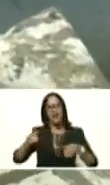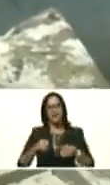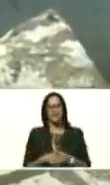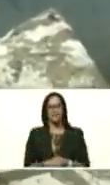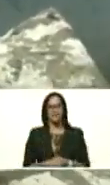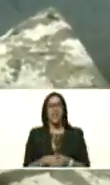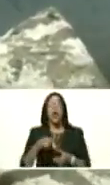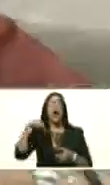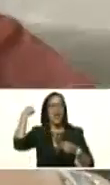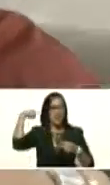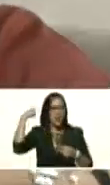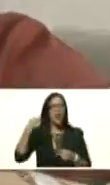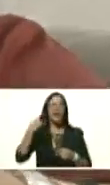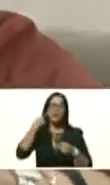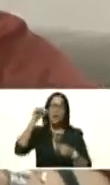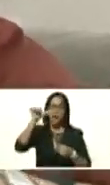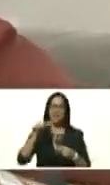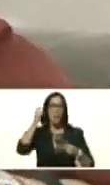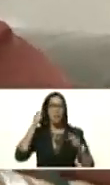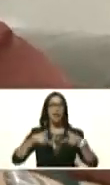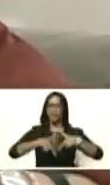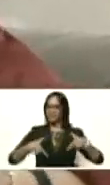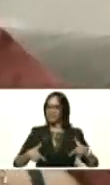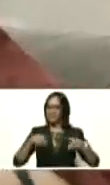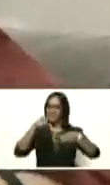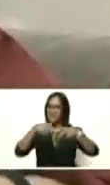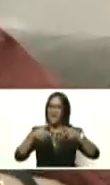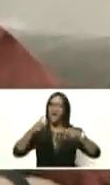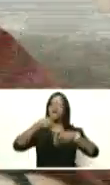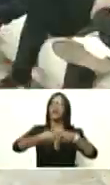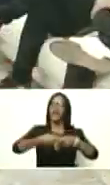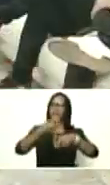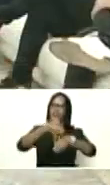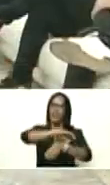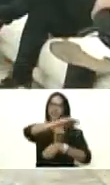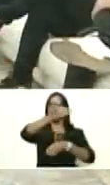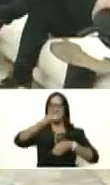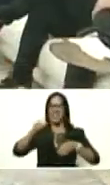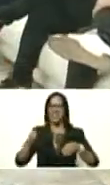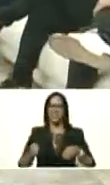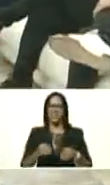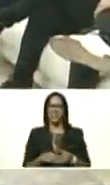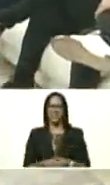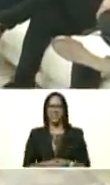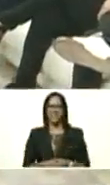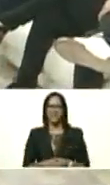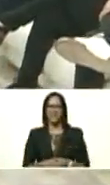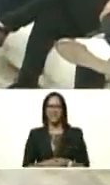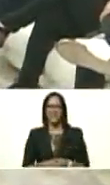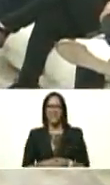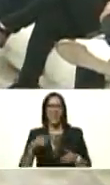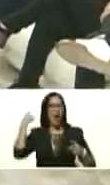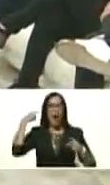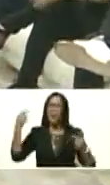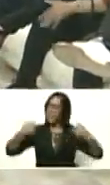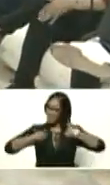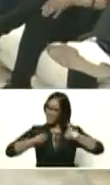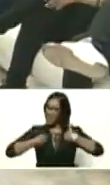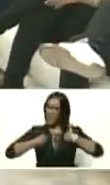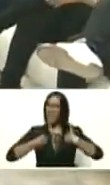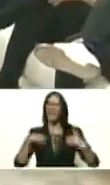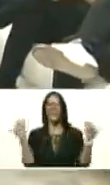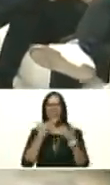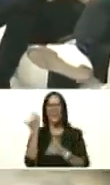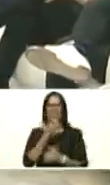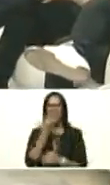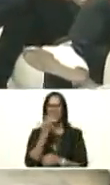mar. Hay un loco chequeando a la chica en bikini sentada en la rama del palo sembrado en el hoyo a la orilla del mar. ¡Y el loco soy yo! ¡Sí, señor! ¡El